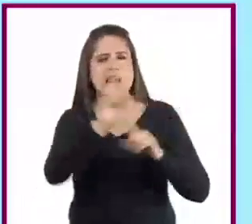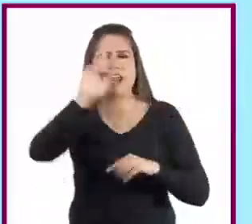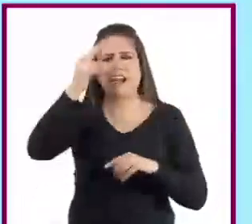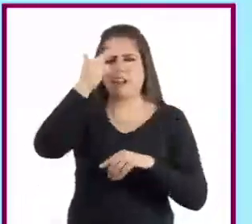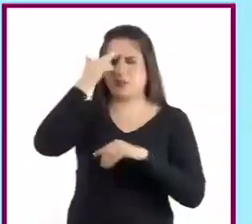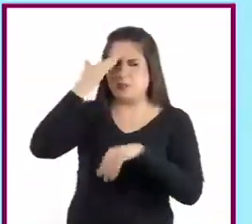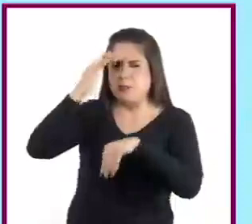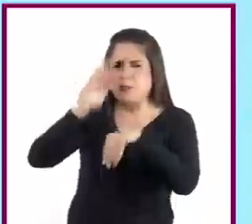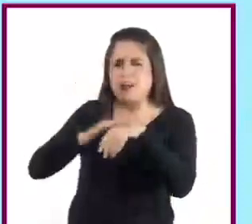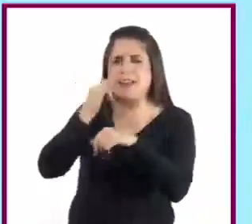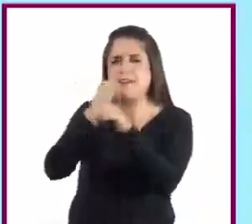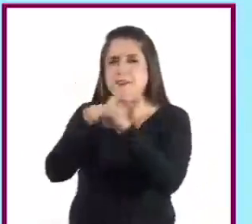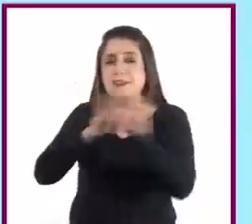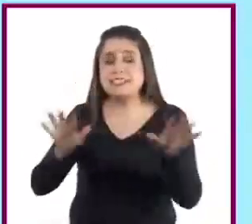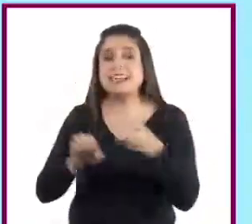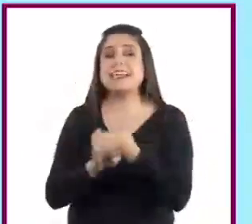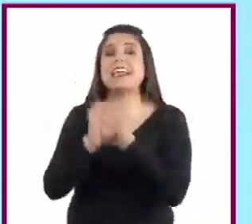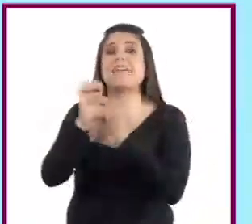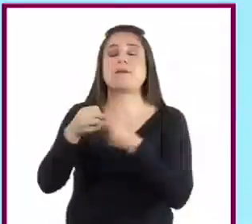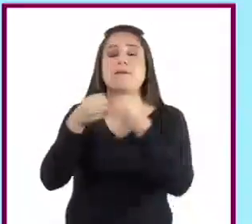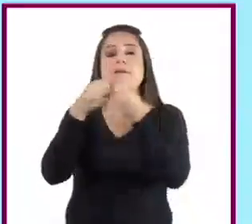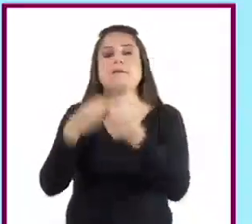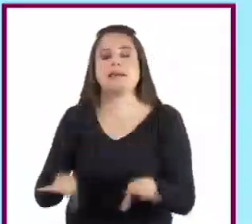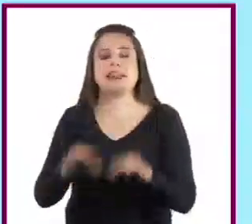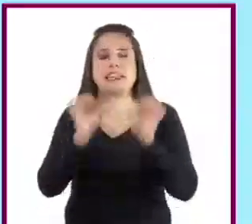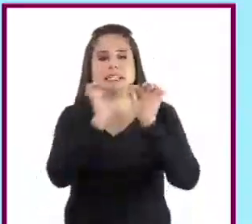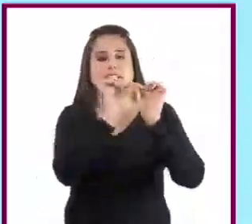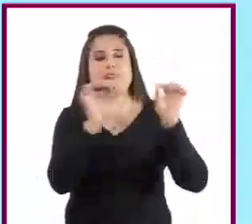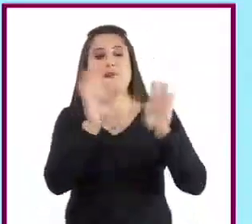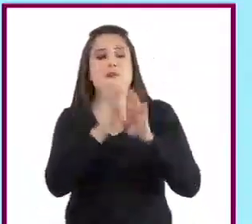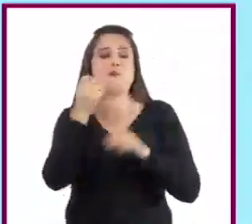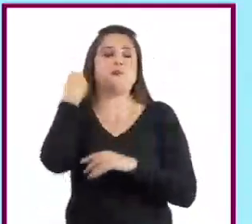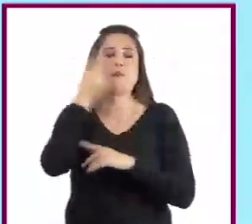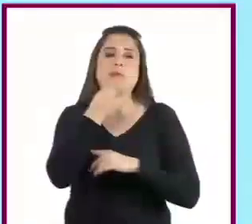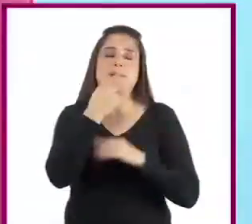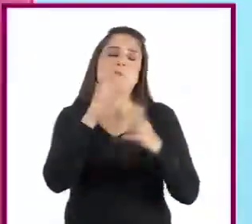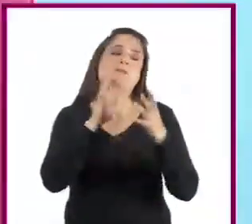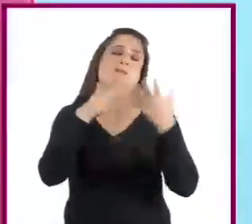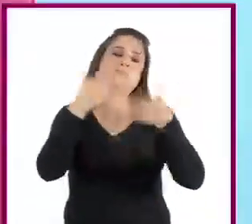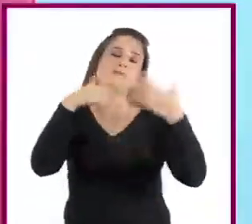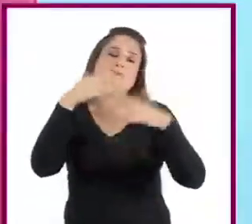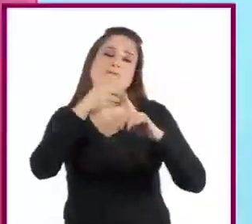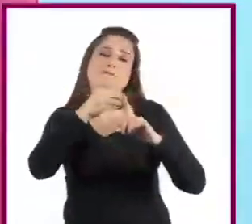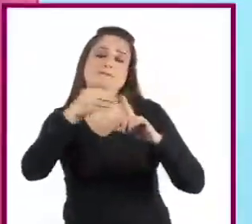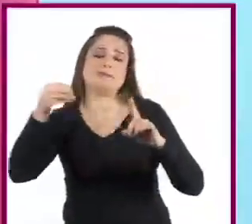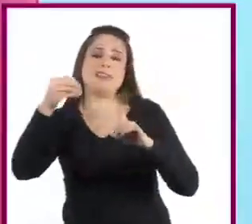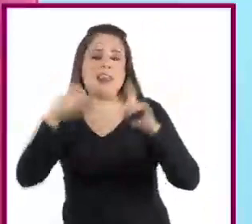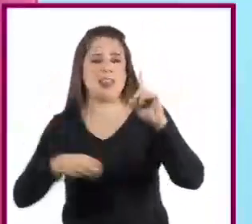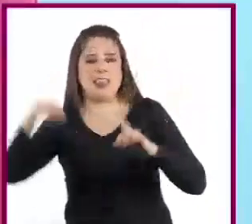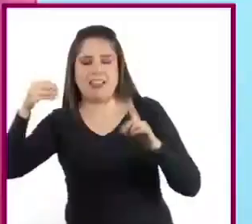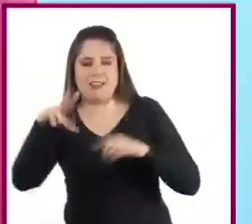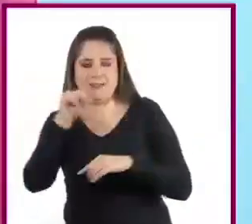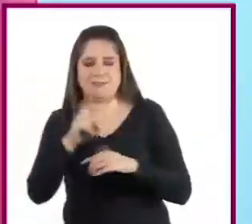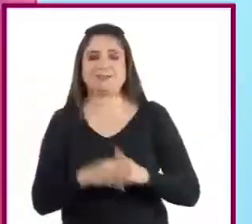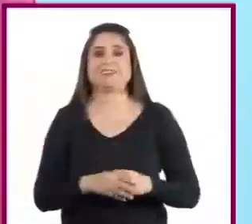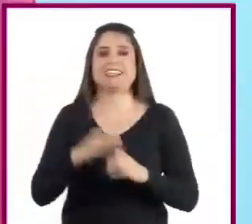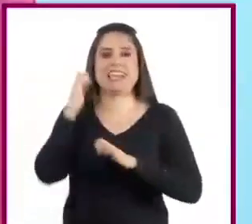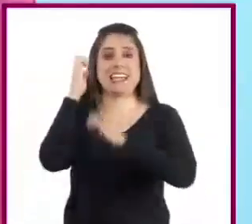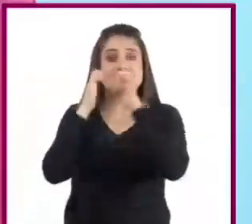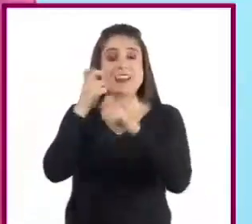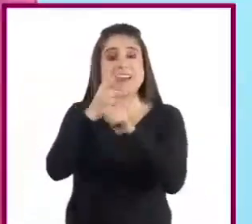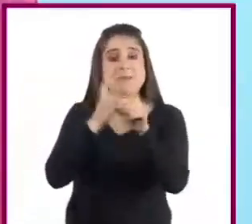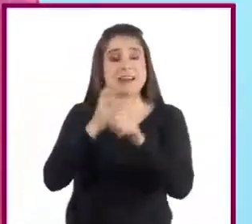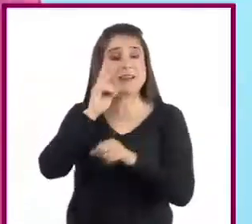la información y evitar la pérdida del hilo a exponer. A continuación, los invitamos a ver